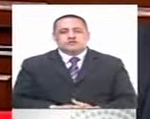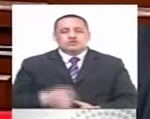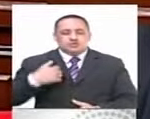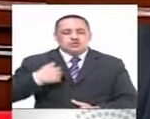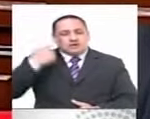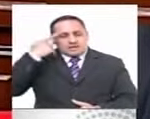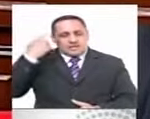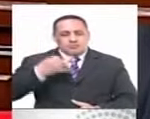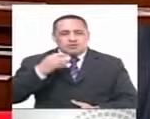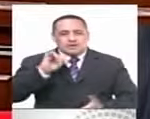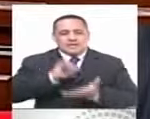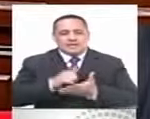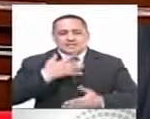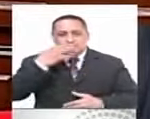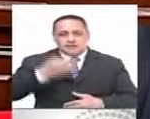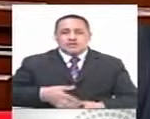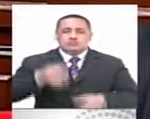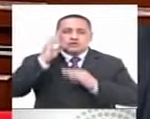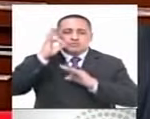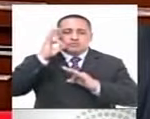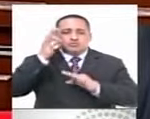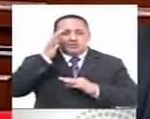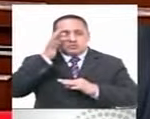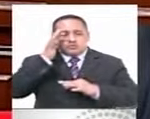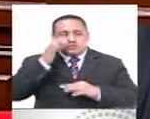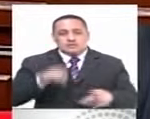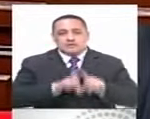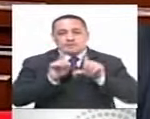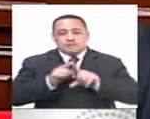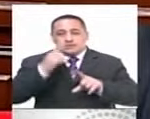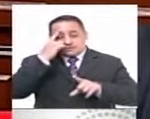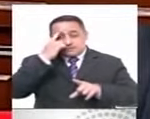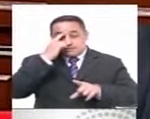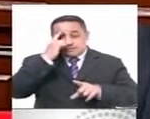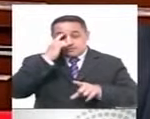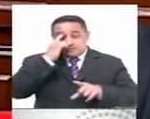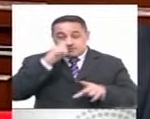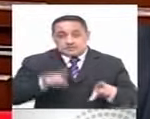Creemos que, si bien es cierto, la exposición retórica